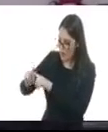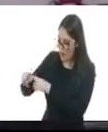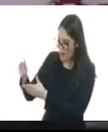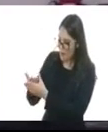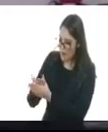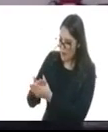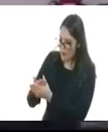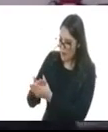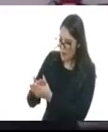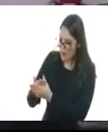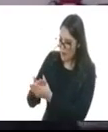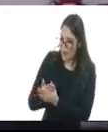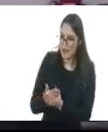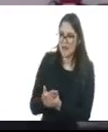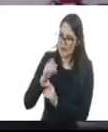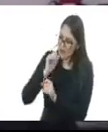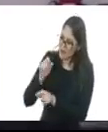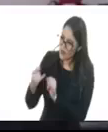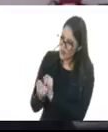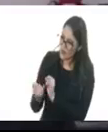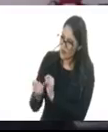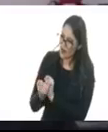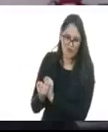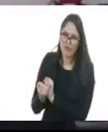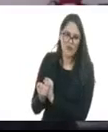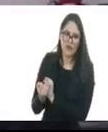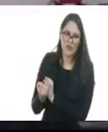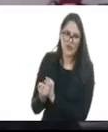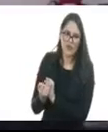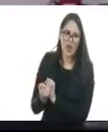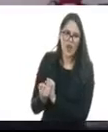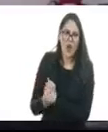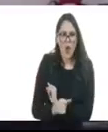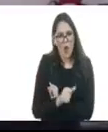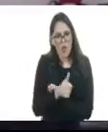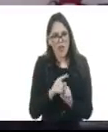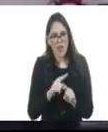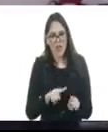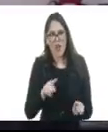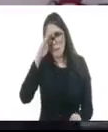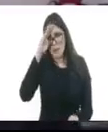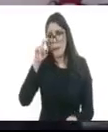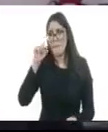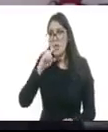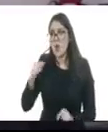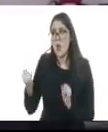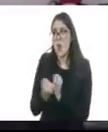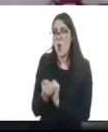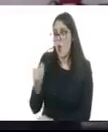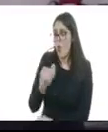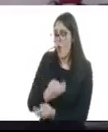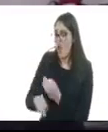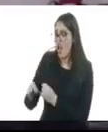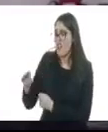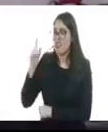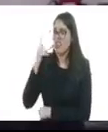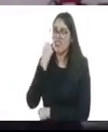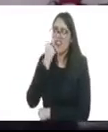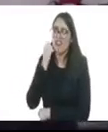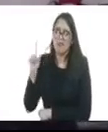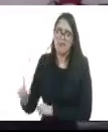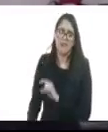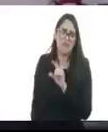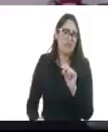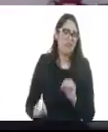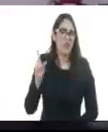agenda, ¿no? No es que no sean importantes todos, como bien lo decían, pues si no se habla de ellos,